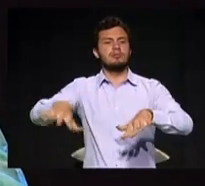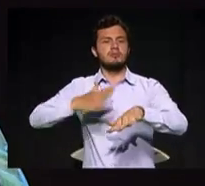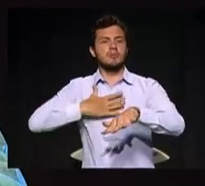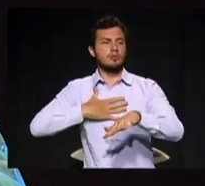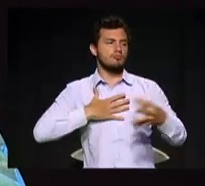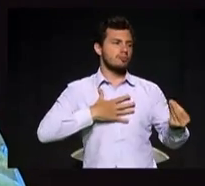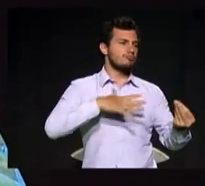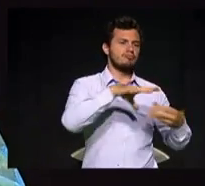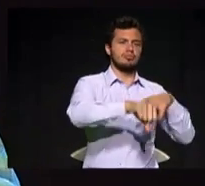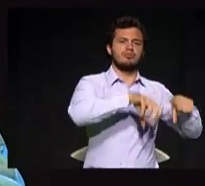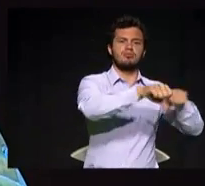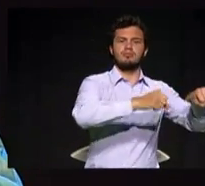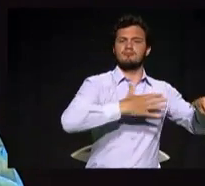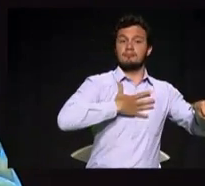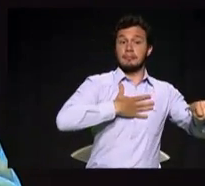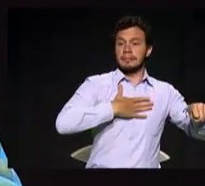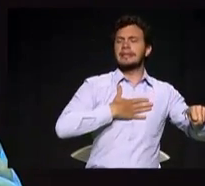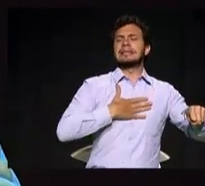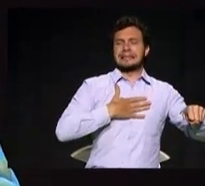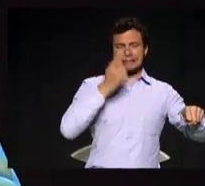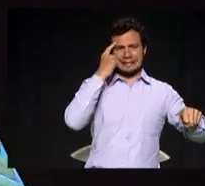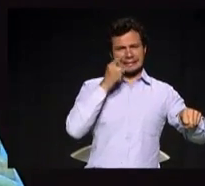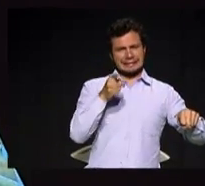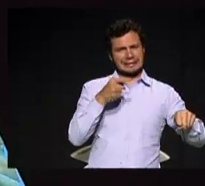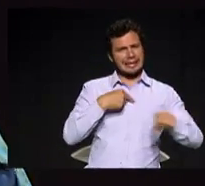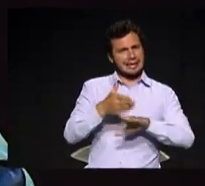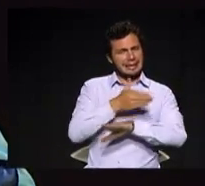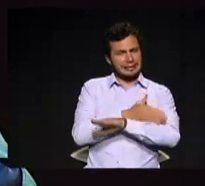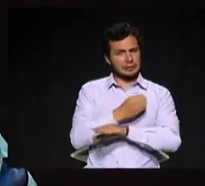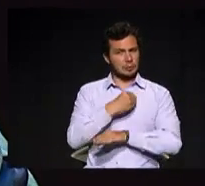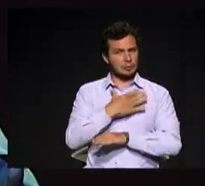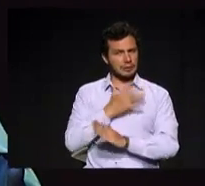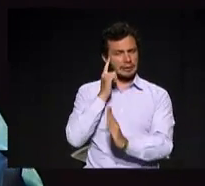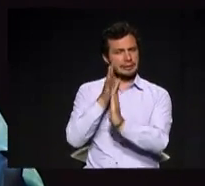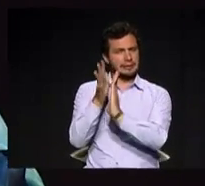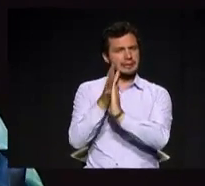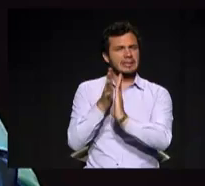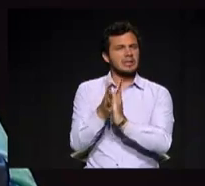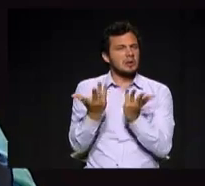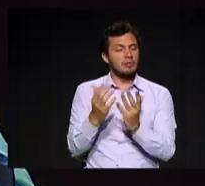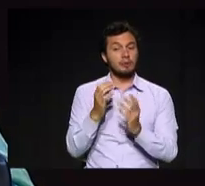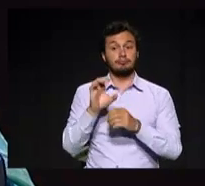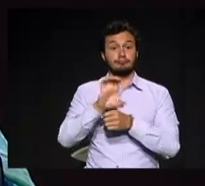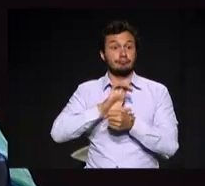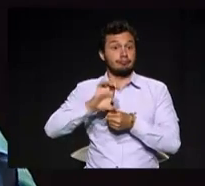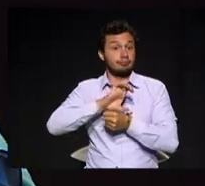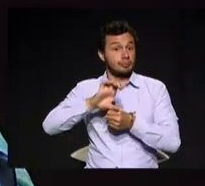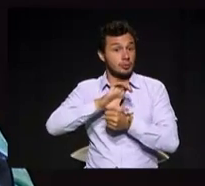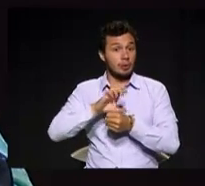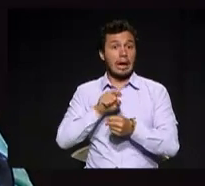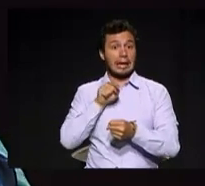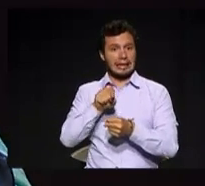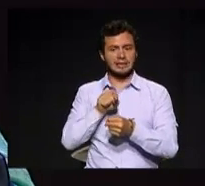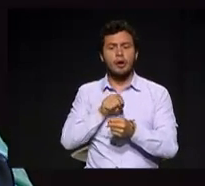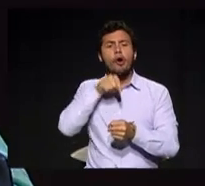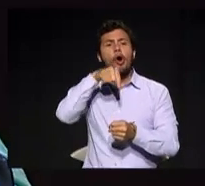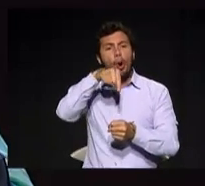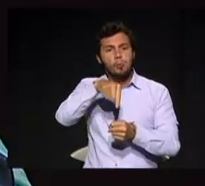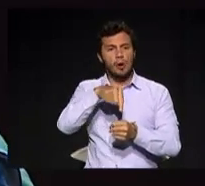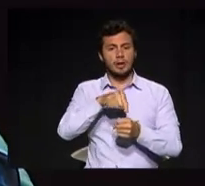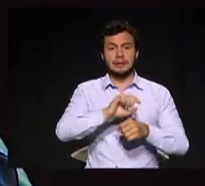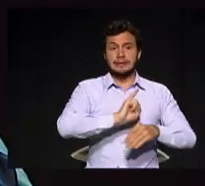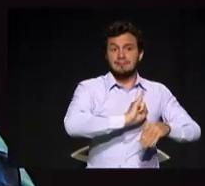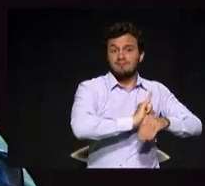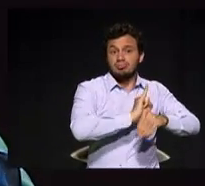como lo he dicho en varias oportunidades en tres niveles la ciudad entendiendo por ciudad el fortalecimiento de la institucionalidad y su